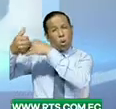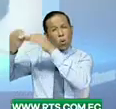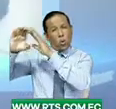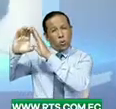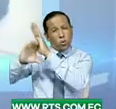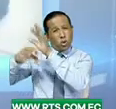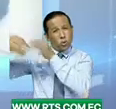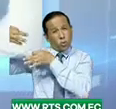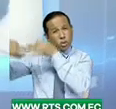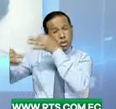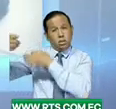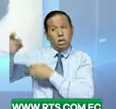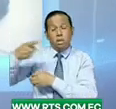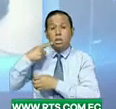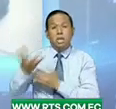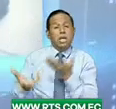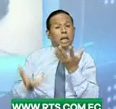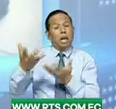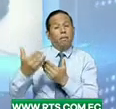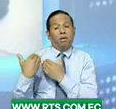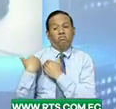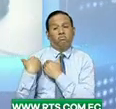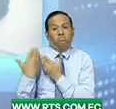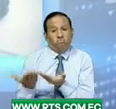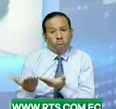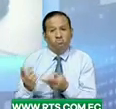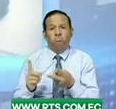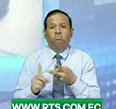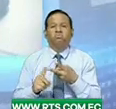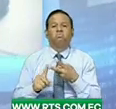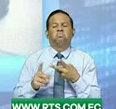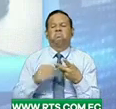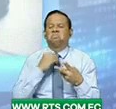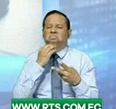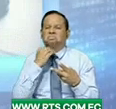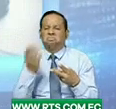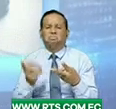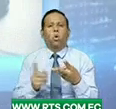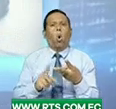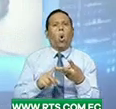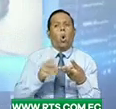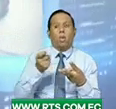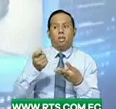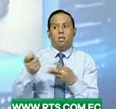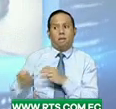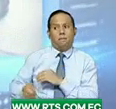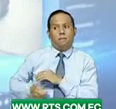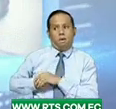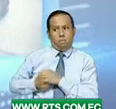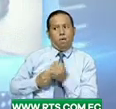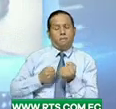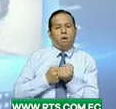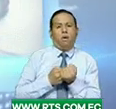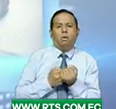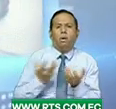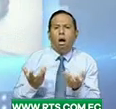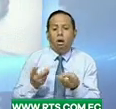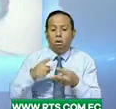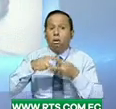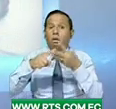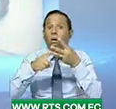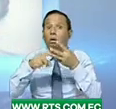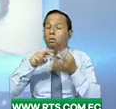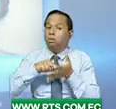casos de dolo, manifiesta negligencia o error inexcusable, se necesita una denuncia para establecer